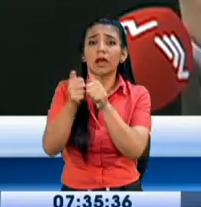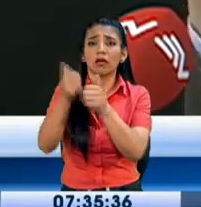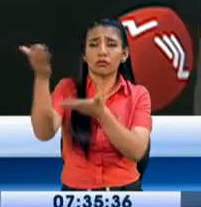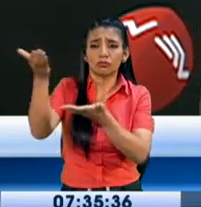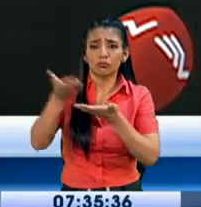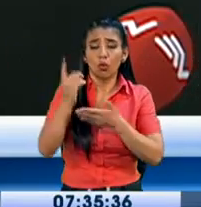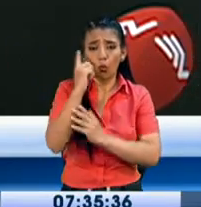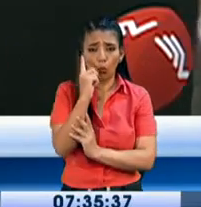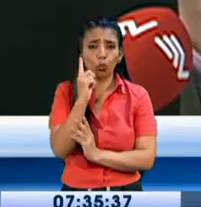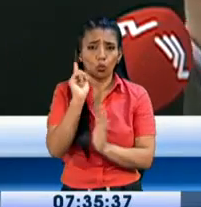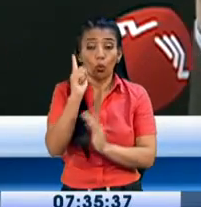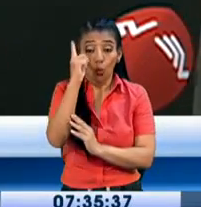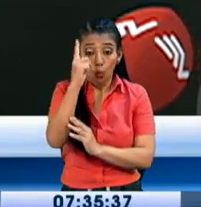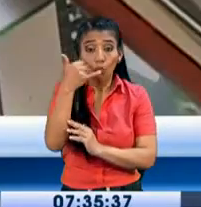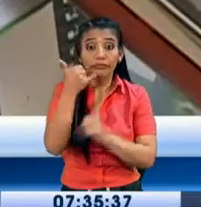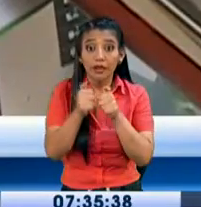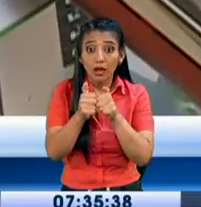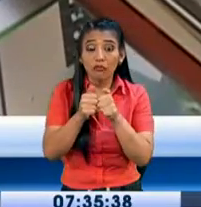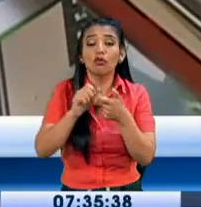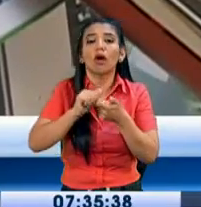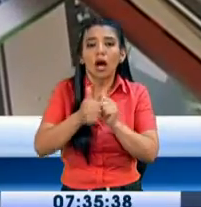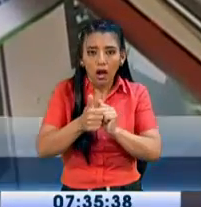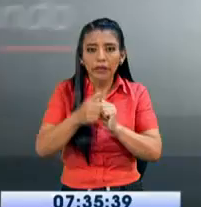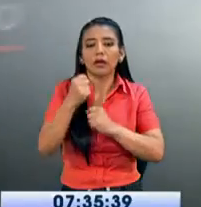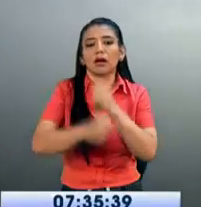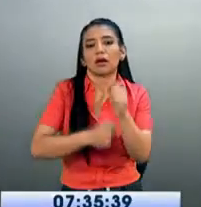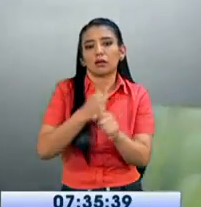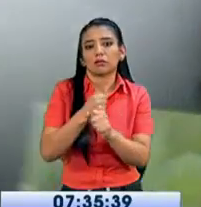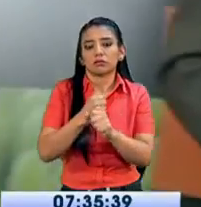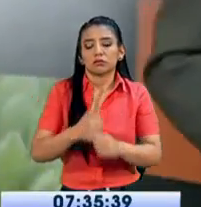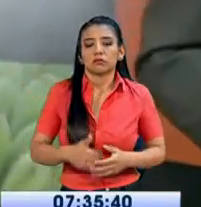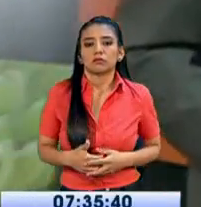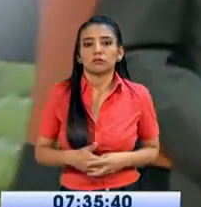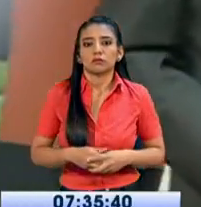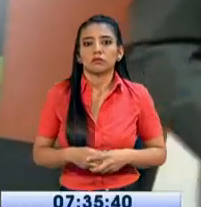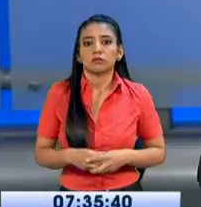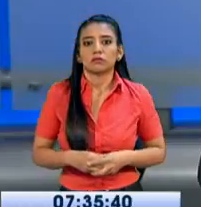que es evidentemente un teléfono al año. Informó Héctor Romero.